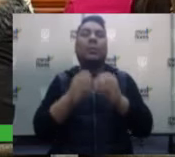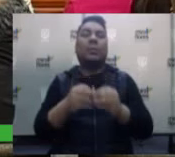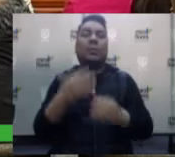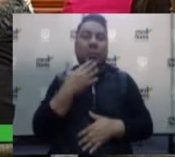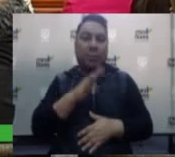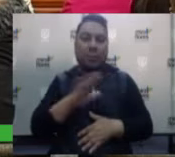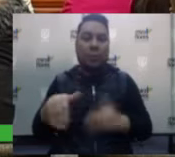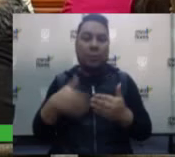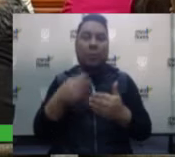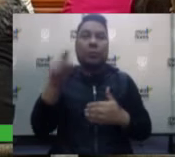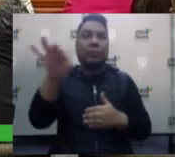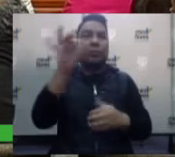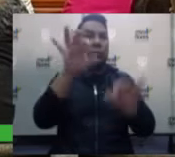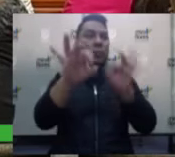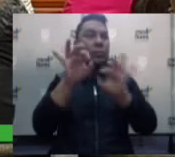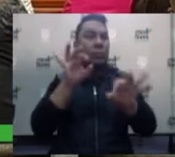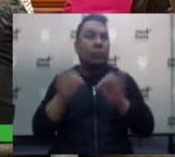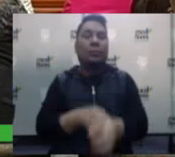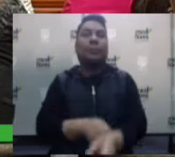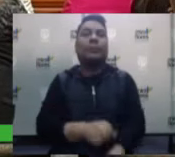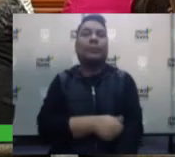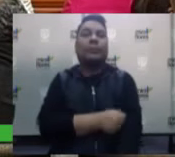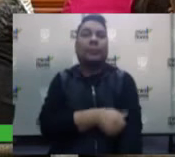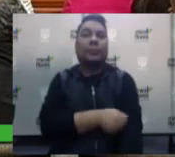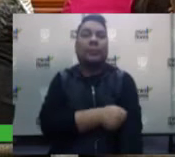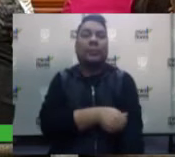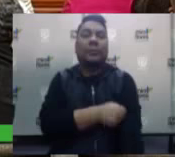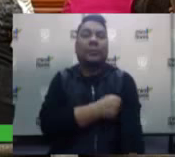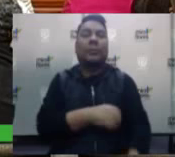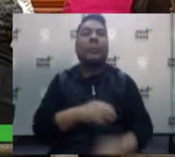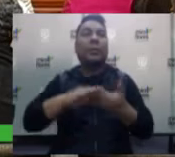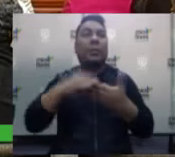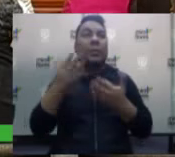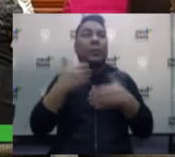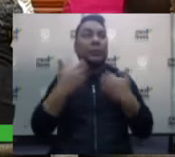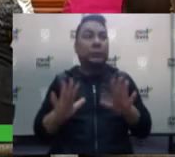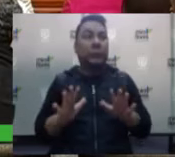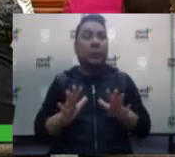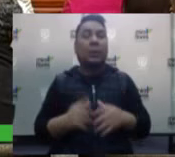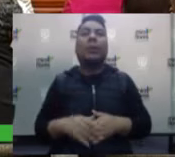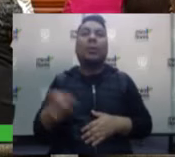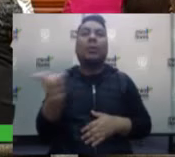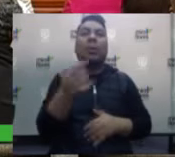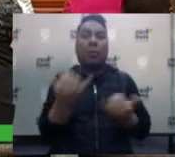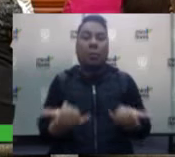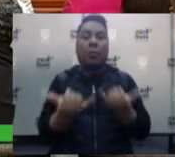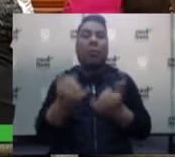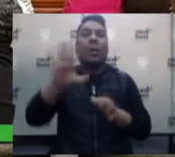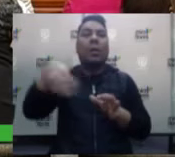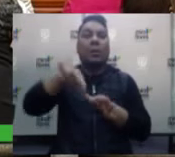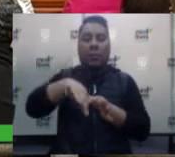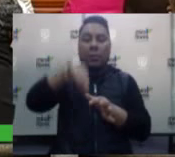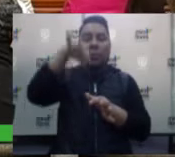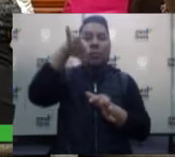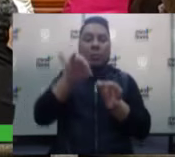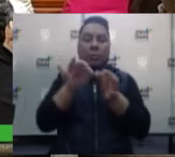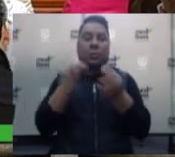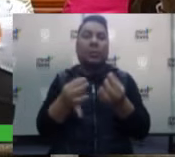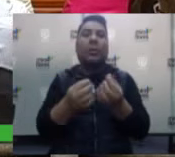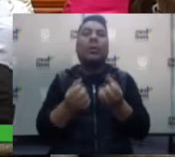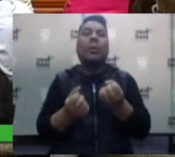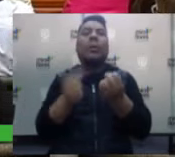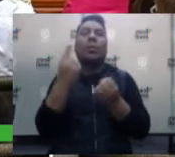actas. Luego se llevará a cabo el sorteo público de las ubicaciones. Dicho sorteo se encuentra regulado a través del decreto